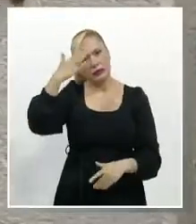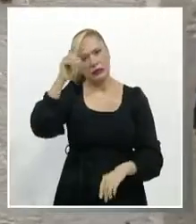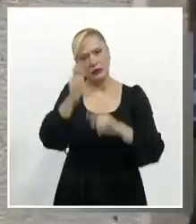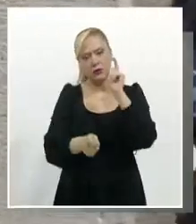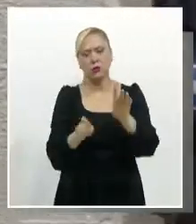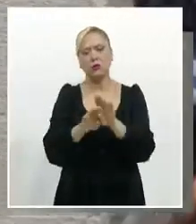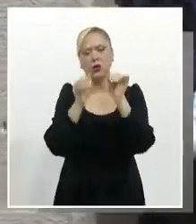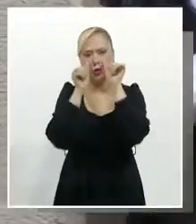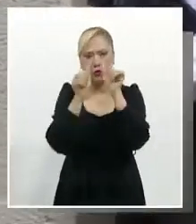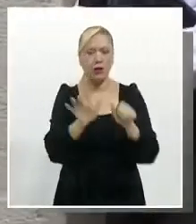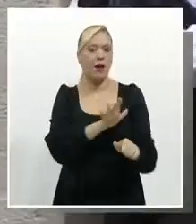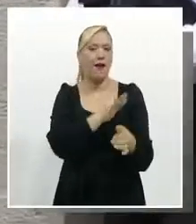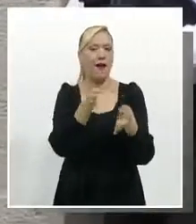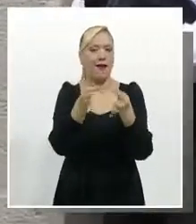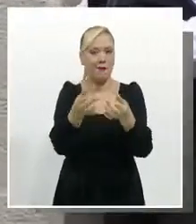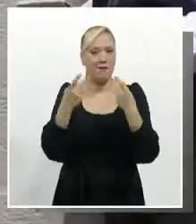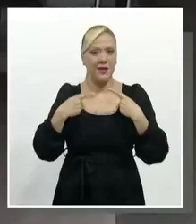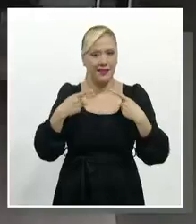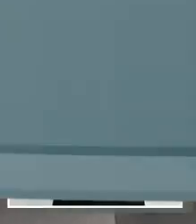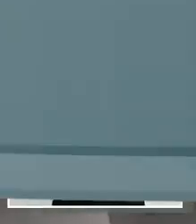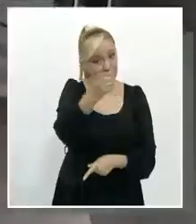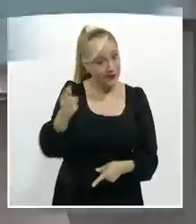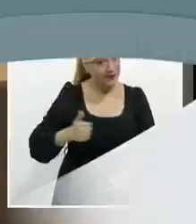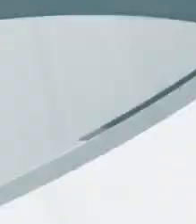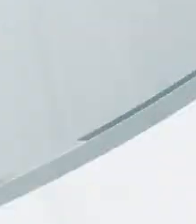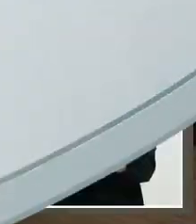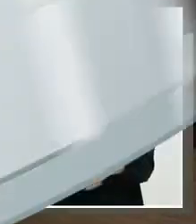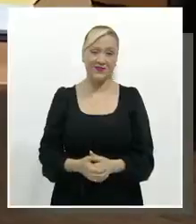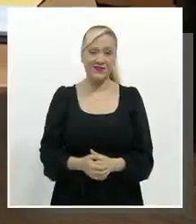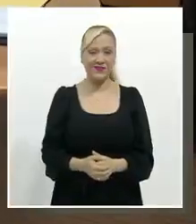un servicio de calidad.